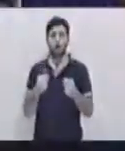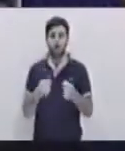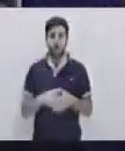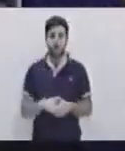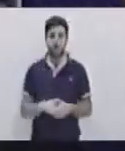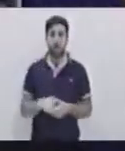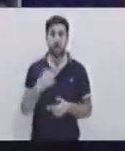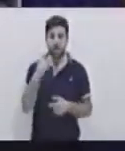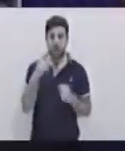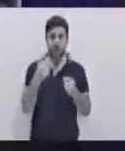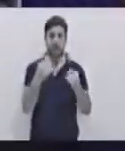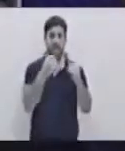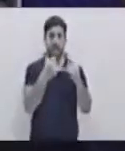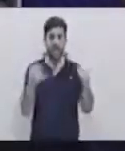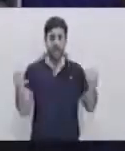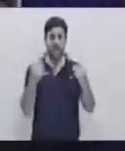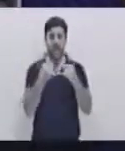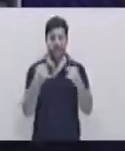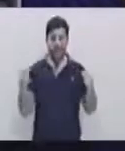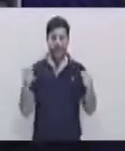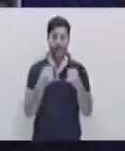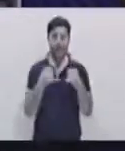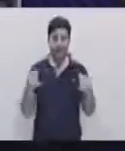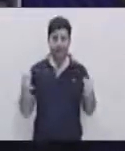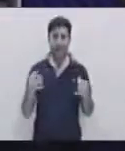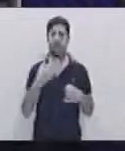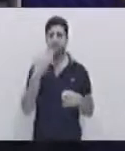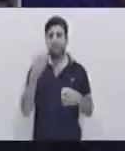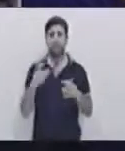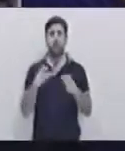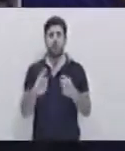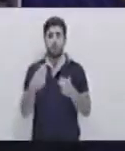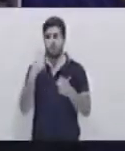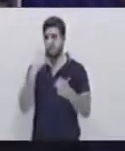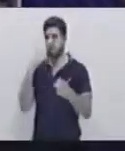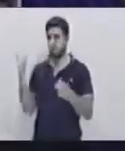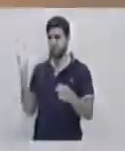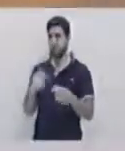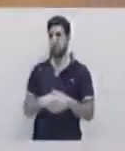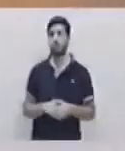trazar líneas, utilizando líneas curvas. Vamos a hacer un